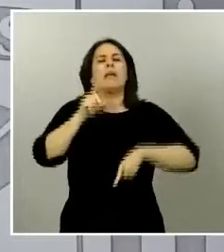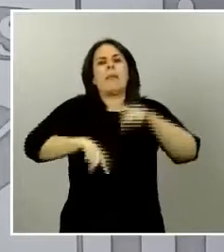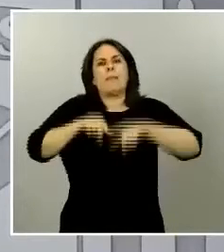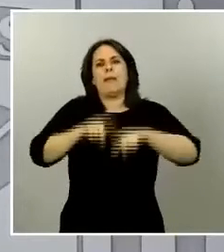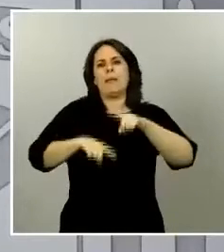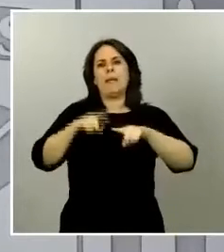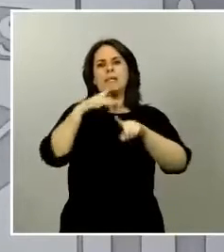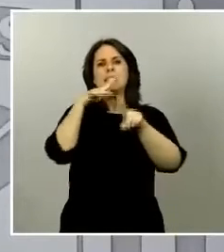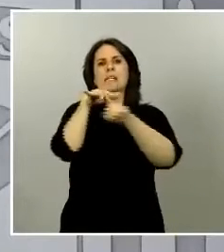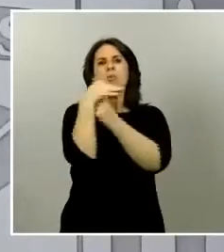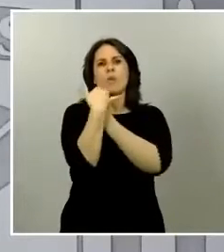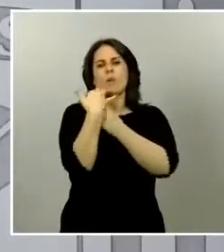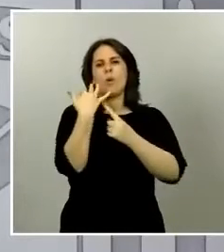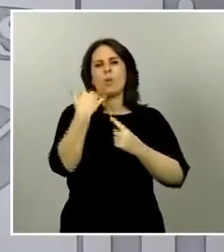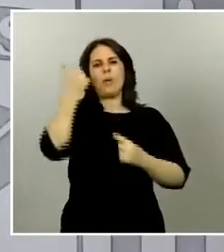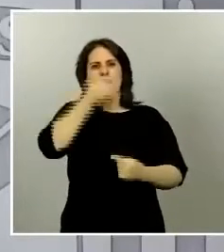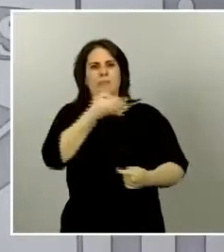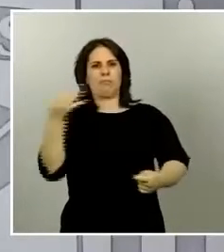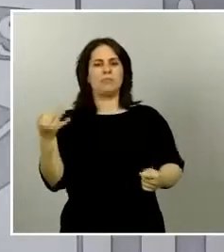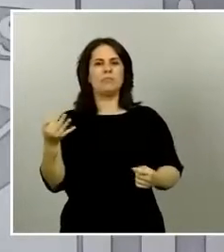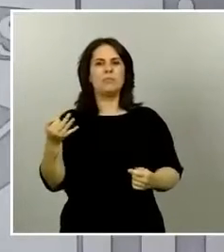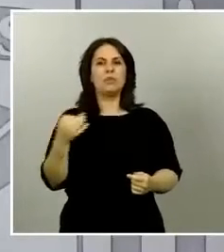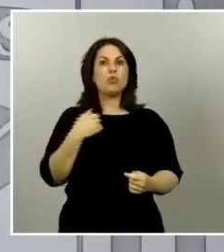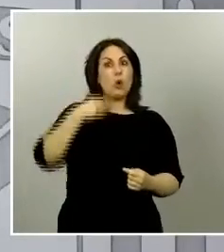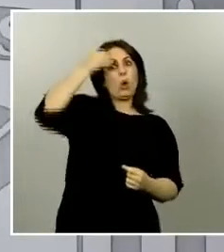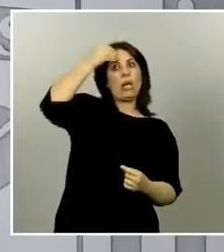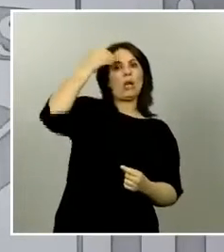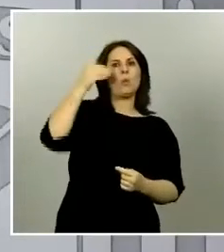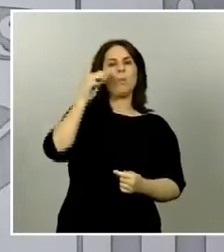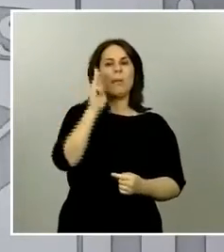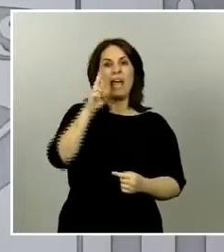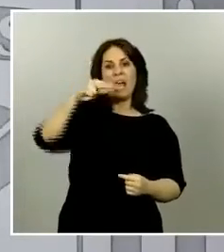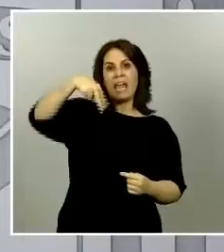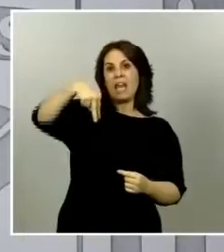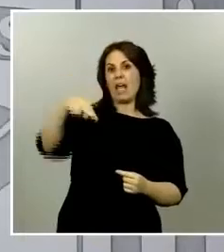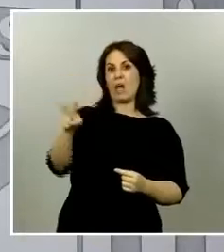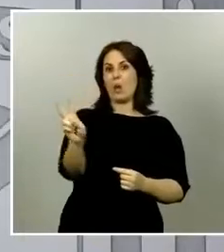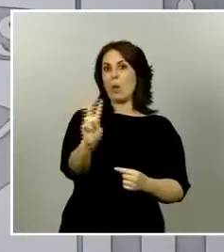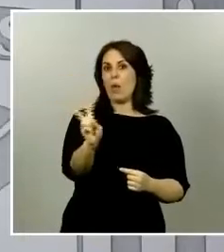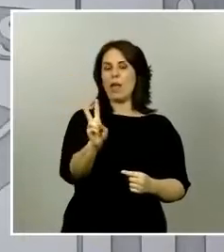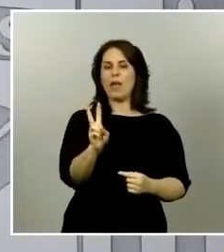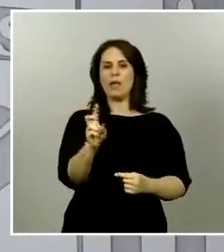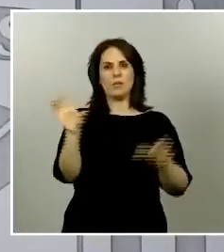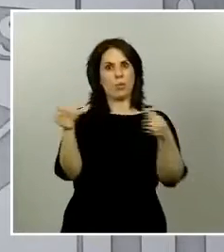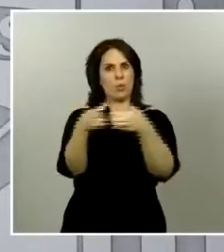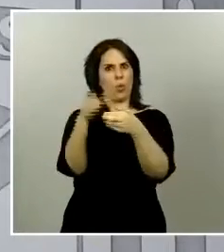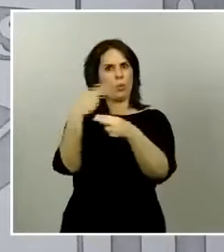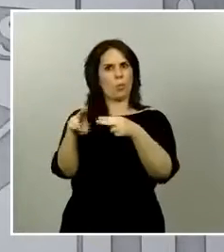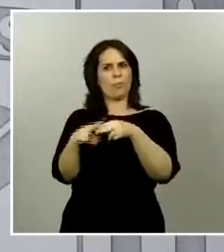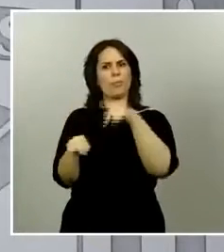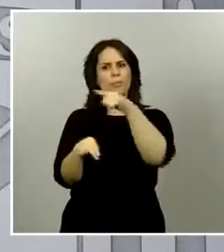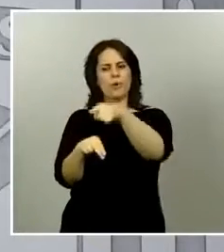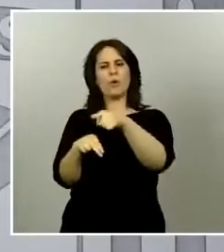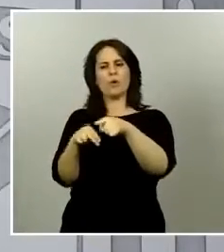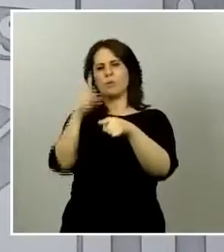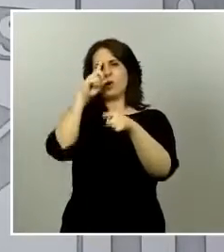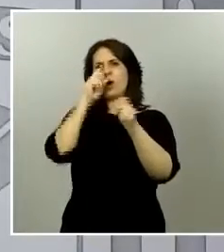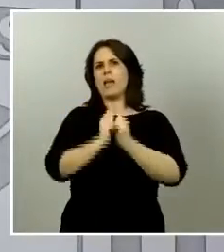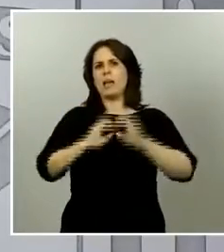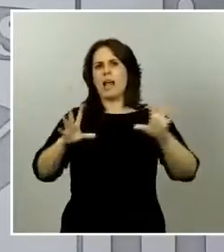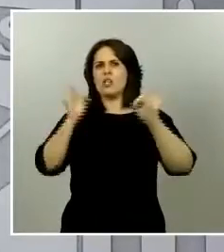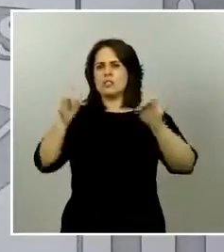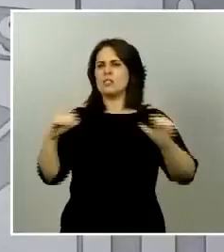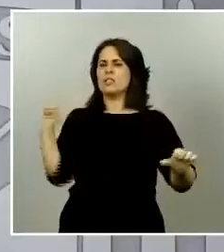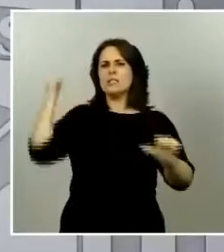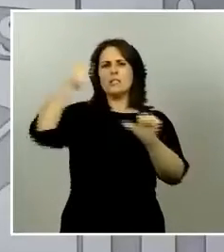los grupos políticos en el momento en que las circunstancias así lo aconsejen. Y yo considero que el Partido Nacionalista Vasco siempre